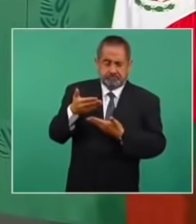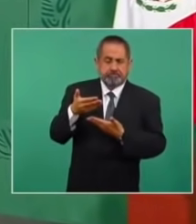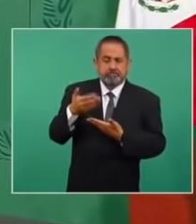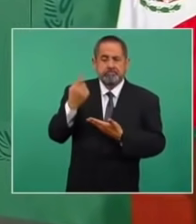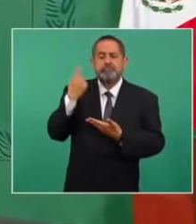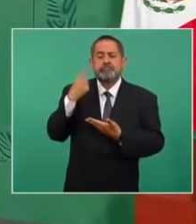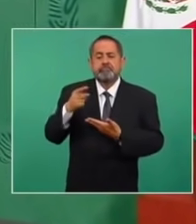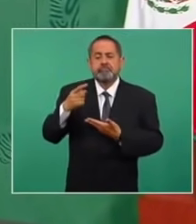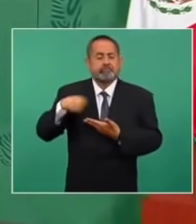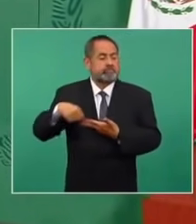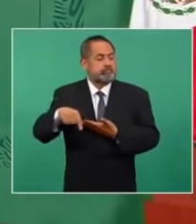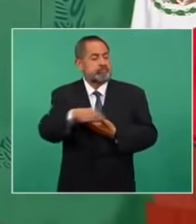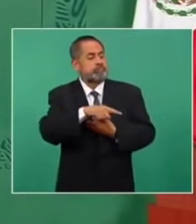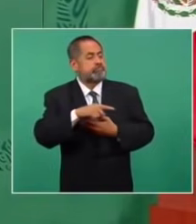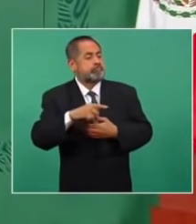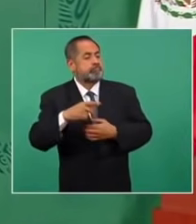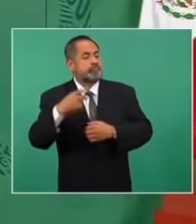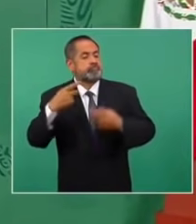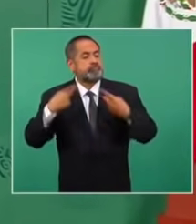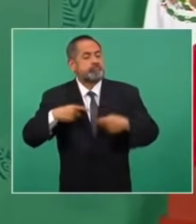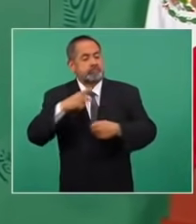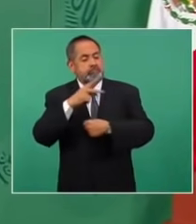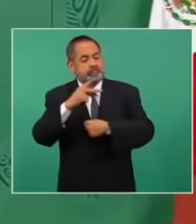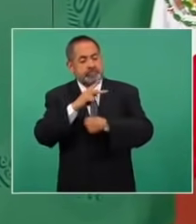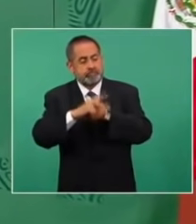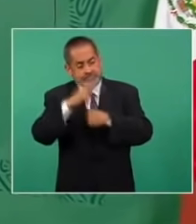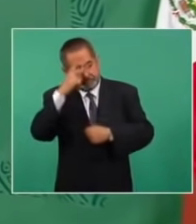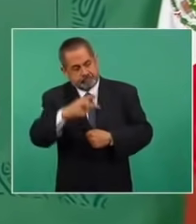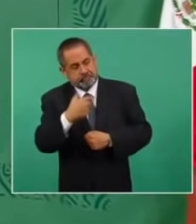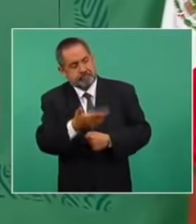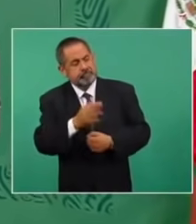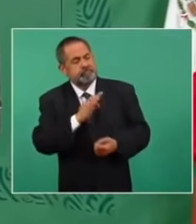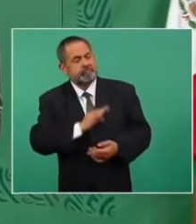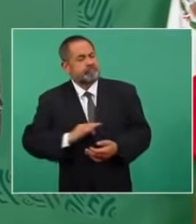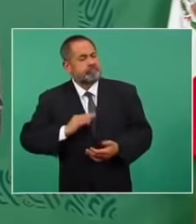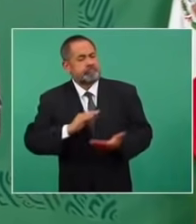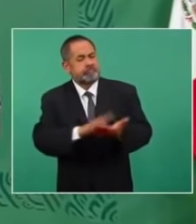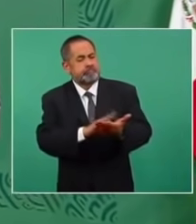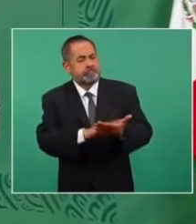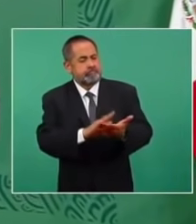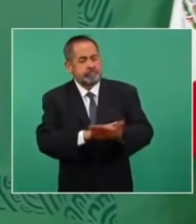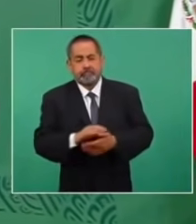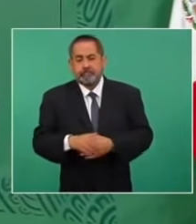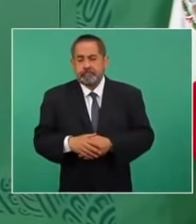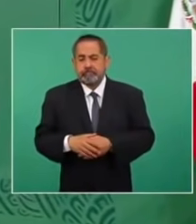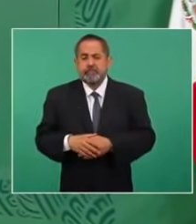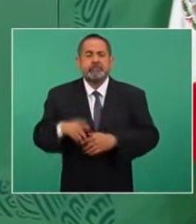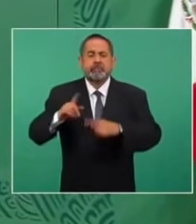felicitando al pueblo de México, una carta que la envía por conducto